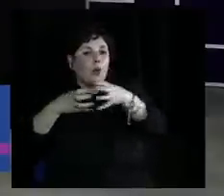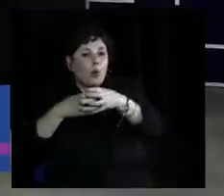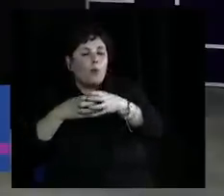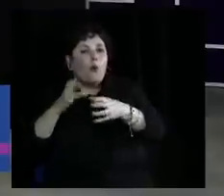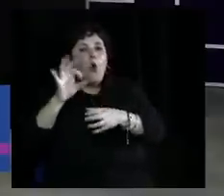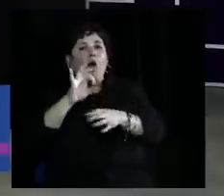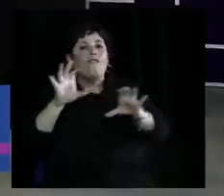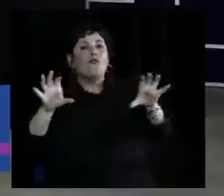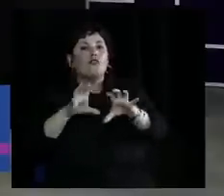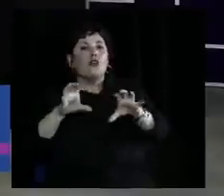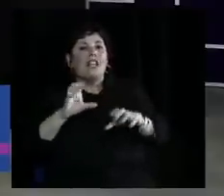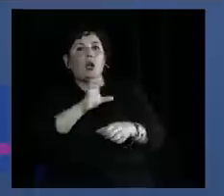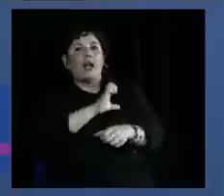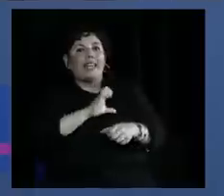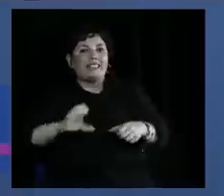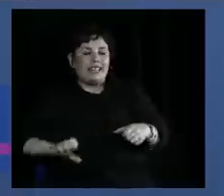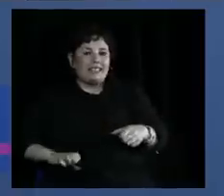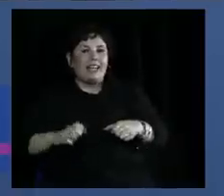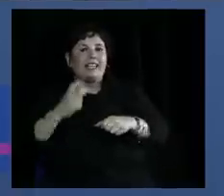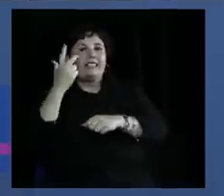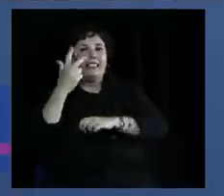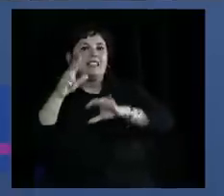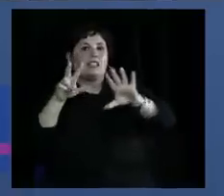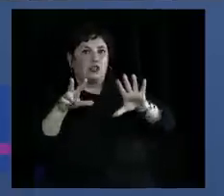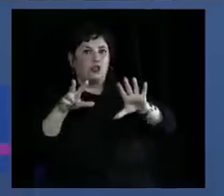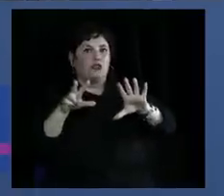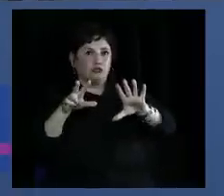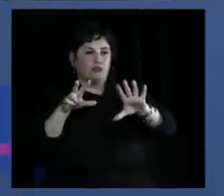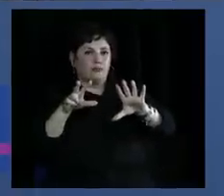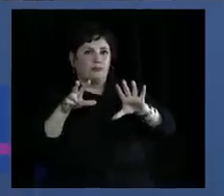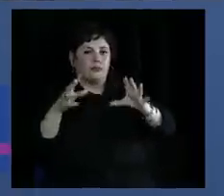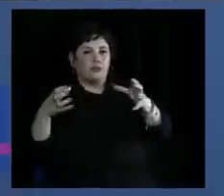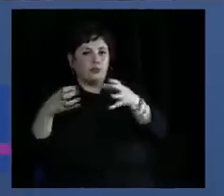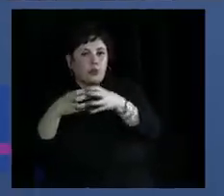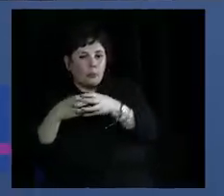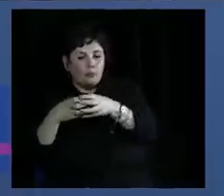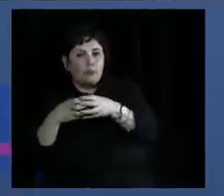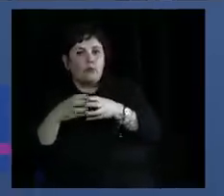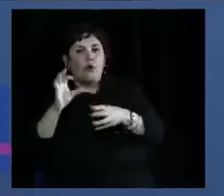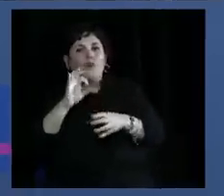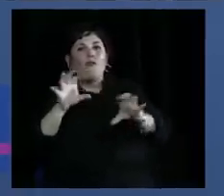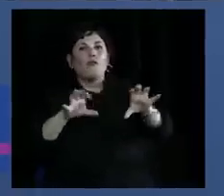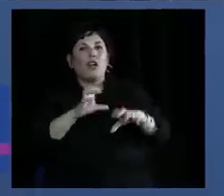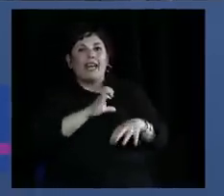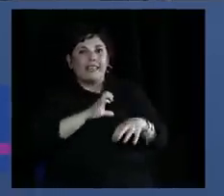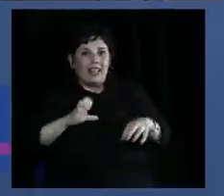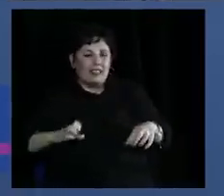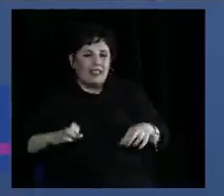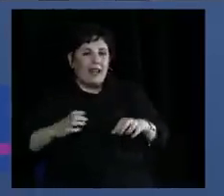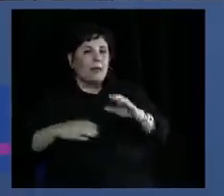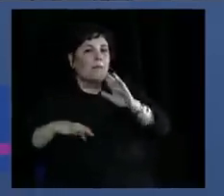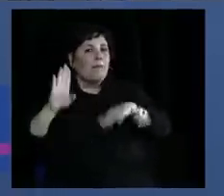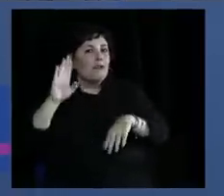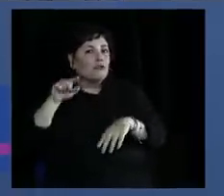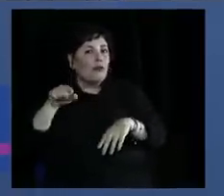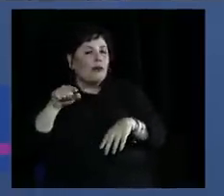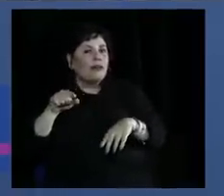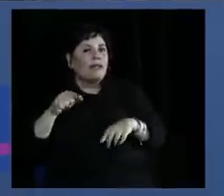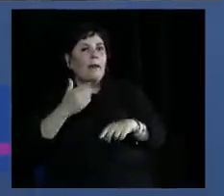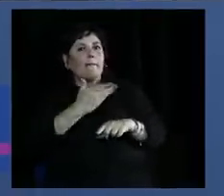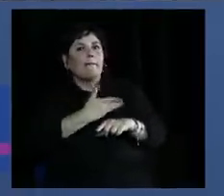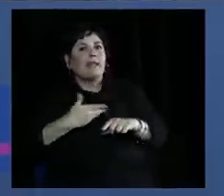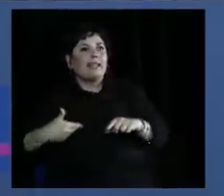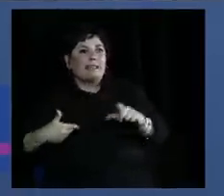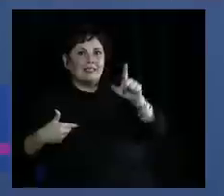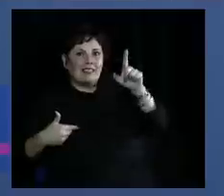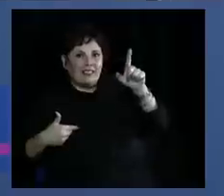funcionarios estatales. 38 casos refieren a organismos o funcionarios estatales y la mayoría a presidencias, es decir, tienen